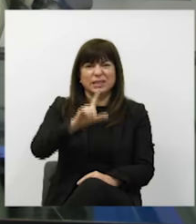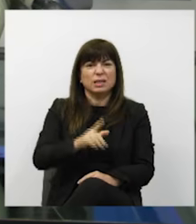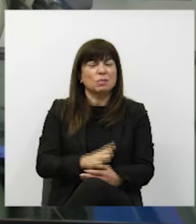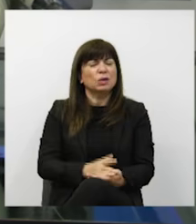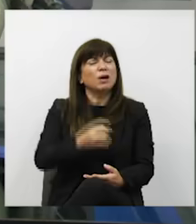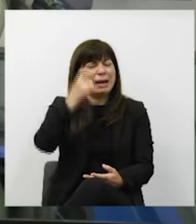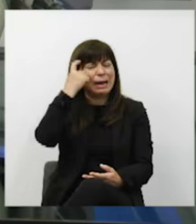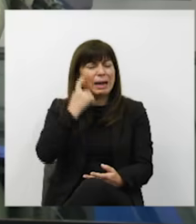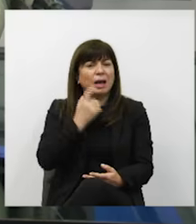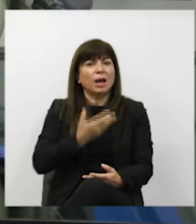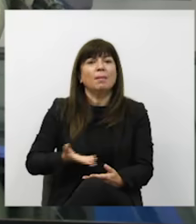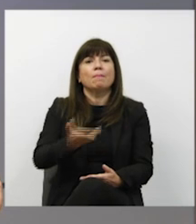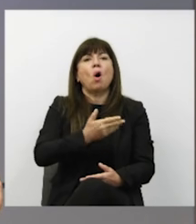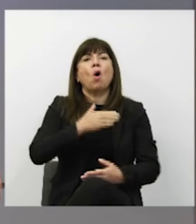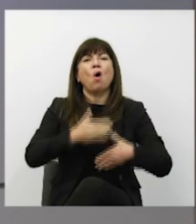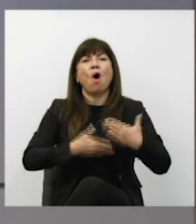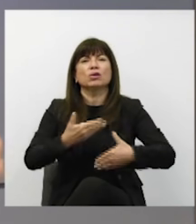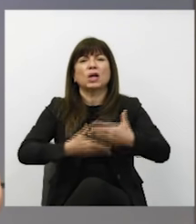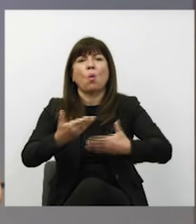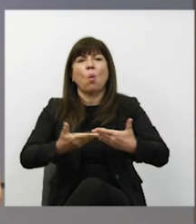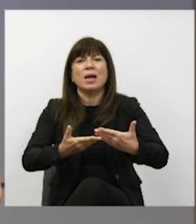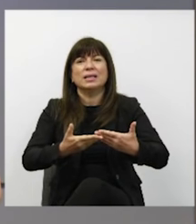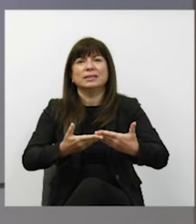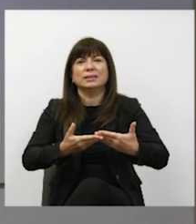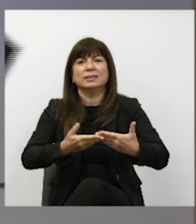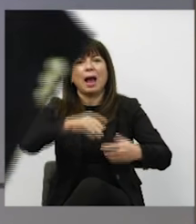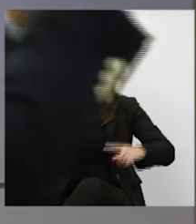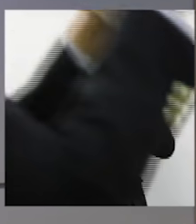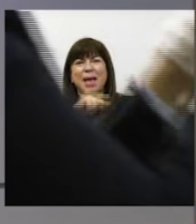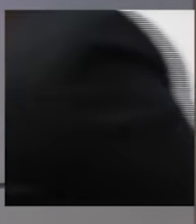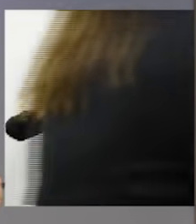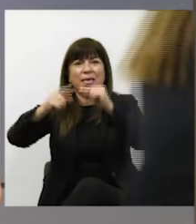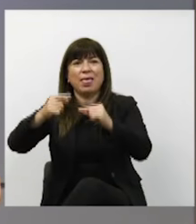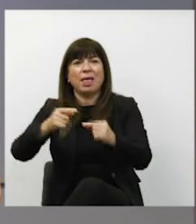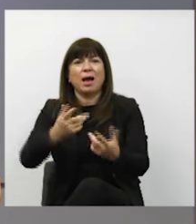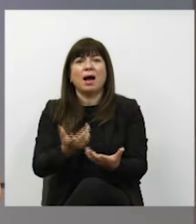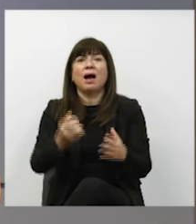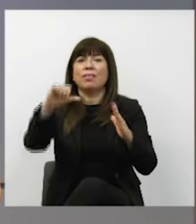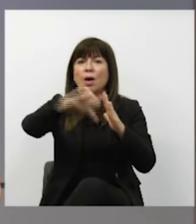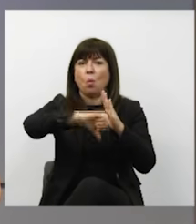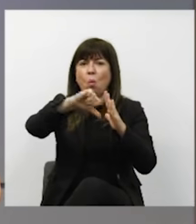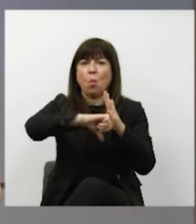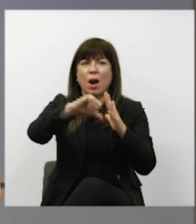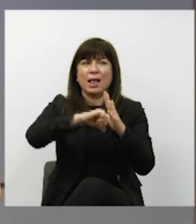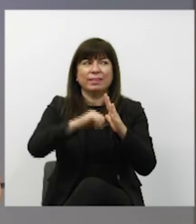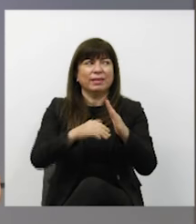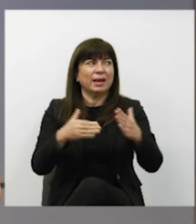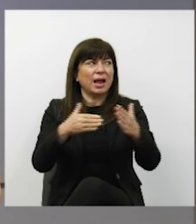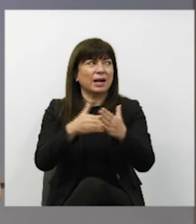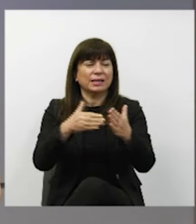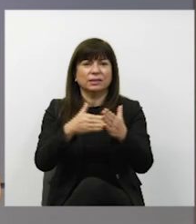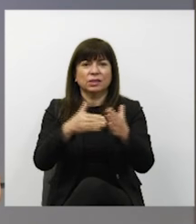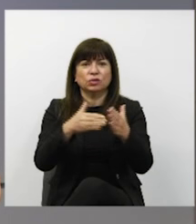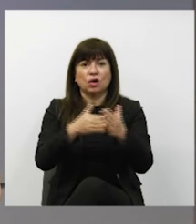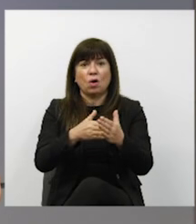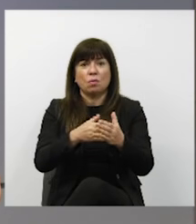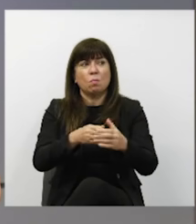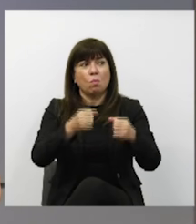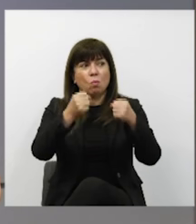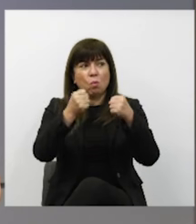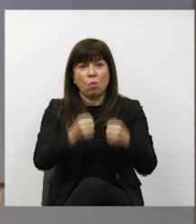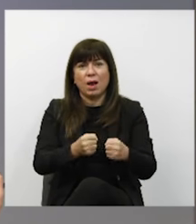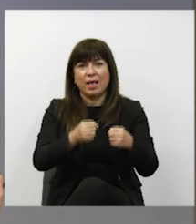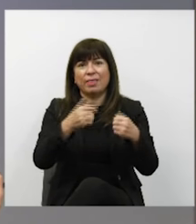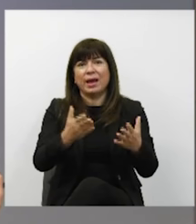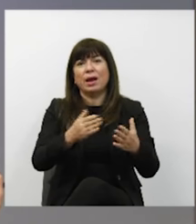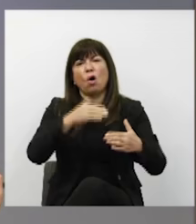que como consecuencia de las medidas de cuarentena, de restricción y de lockout, probablemente observemos, por